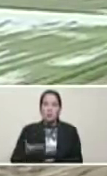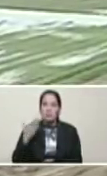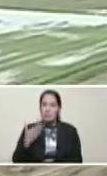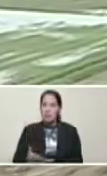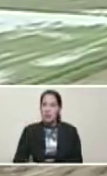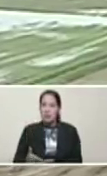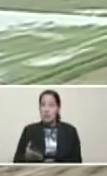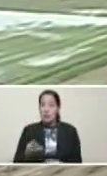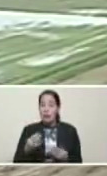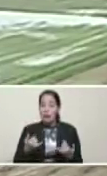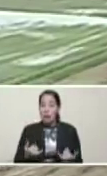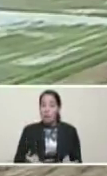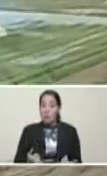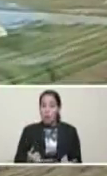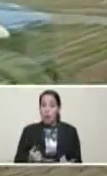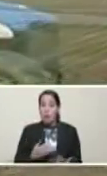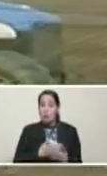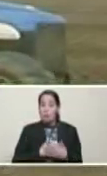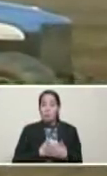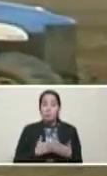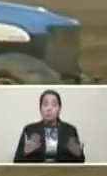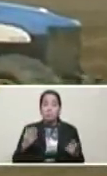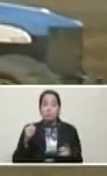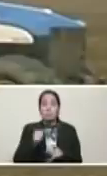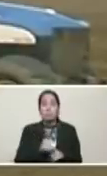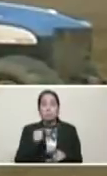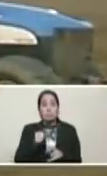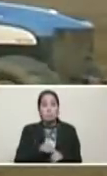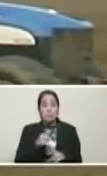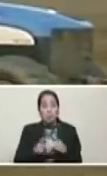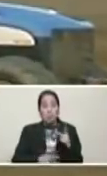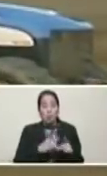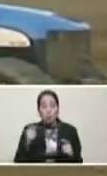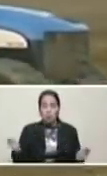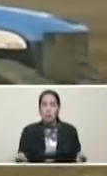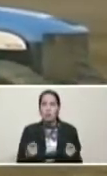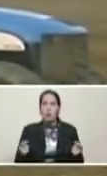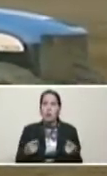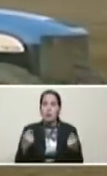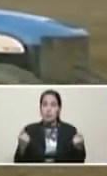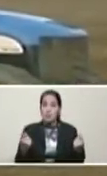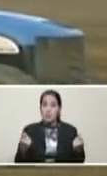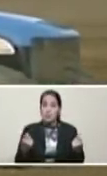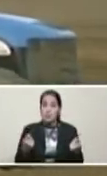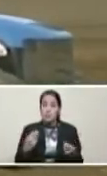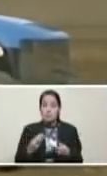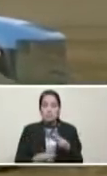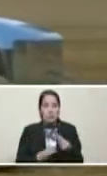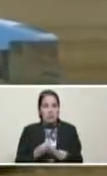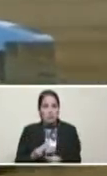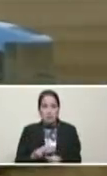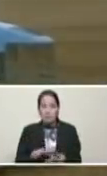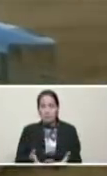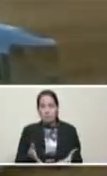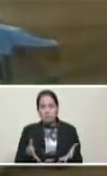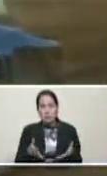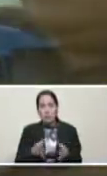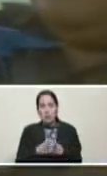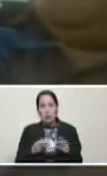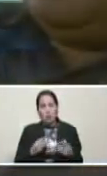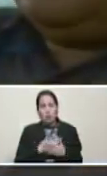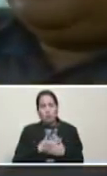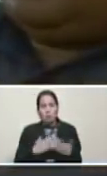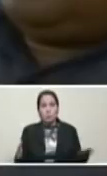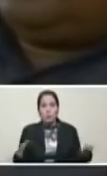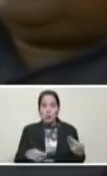de esa manera pasar a la ofensiva en materia productiva y por supuesto estar en condiciones de garantizar lo que